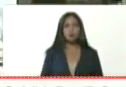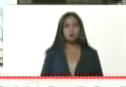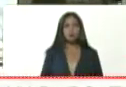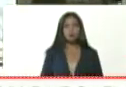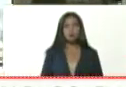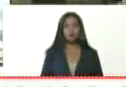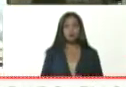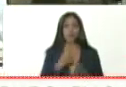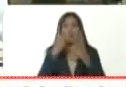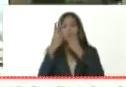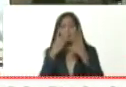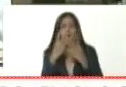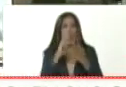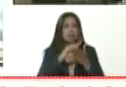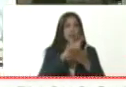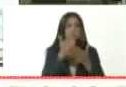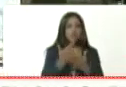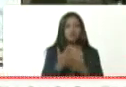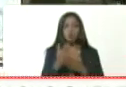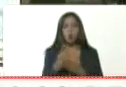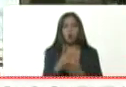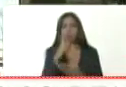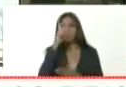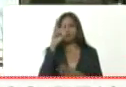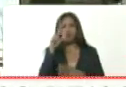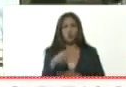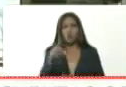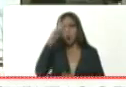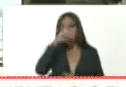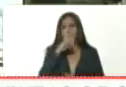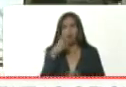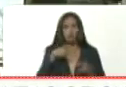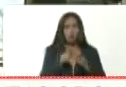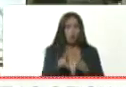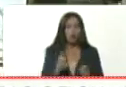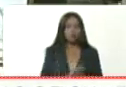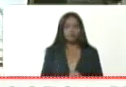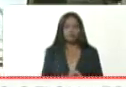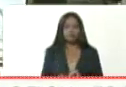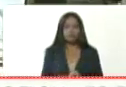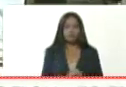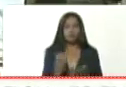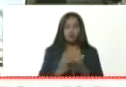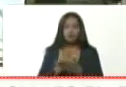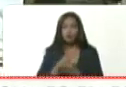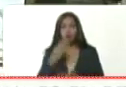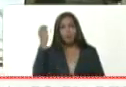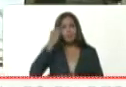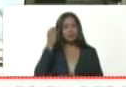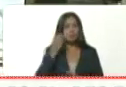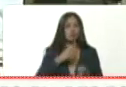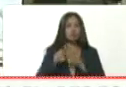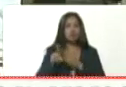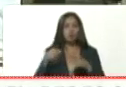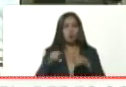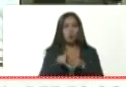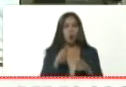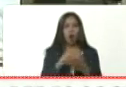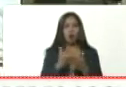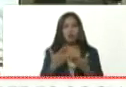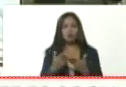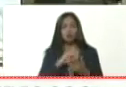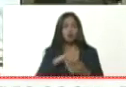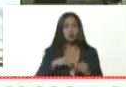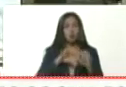la feria del libro anual las ediciones permanentes del pensamiento crítico de literatura de